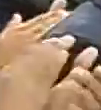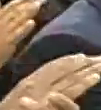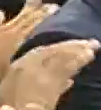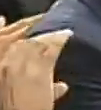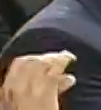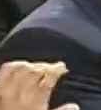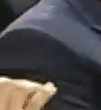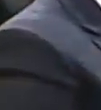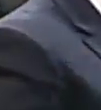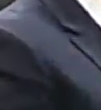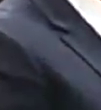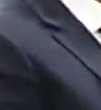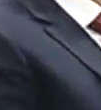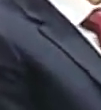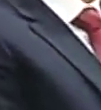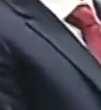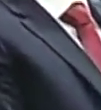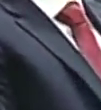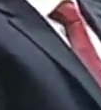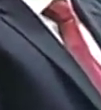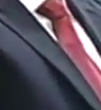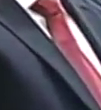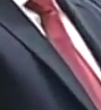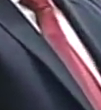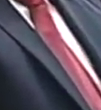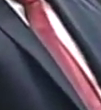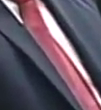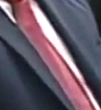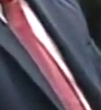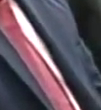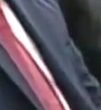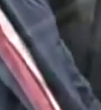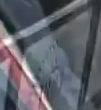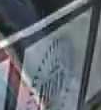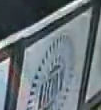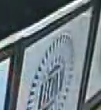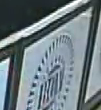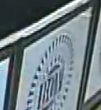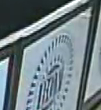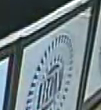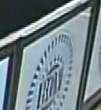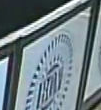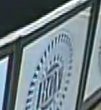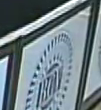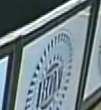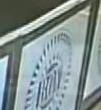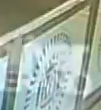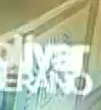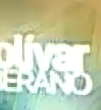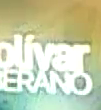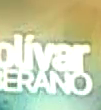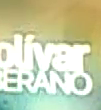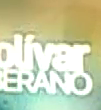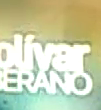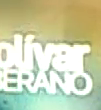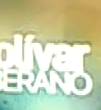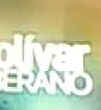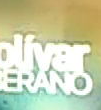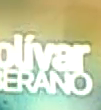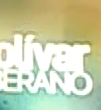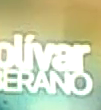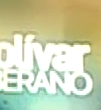país. Yo le doy las gracias a mis hermanos artesanos del oro allá, en el sur de Venezuela. Le mando mi